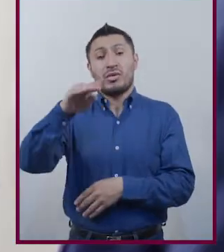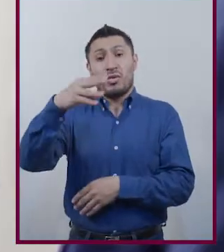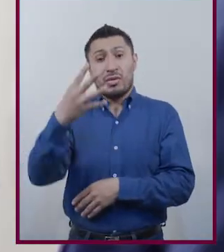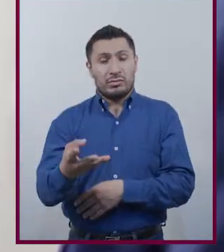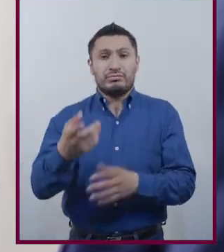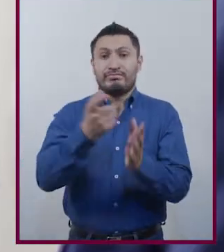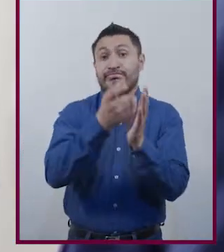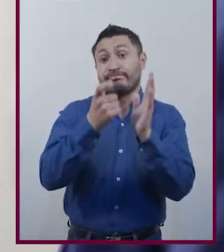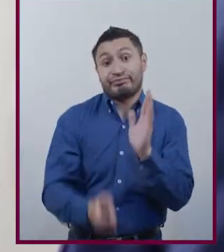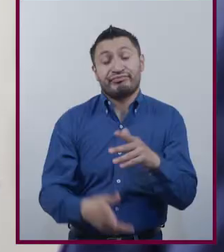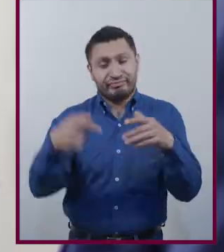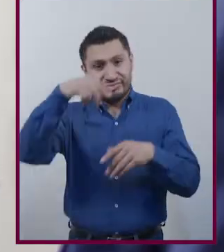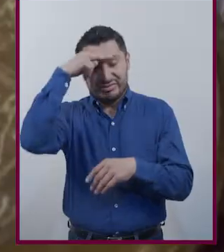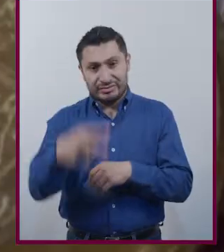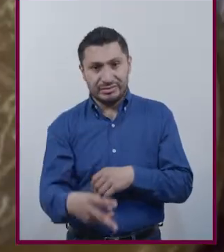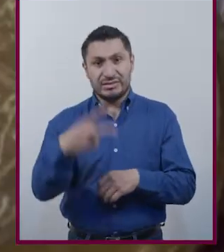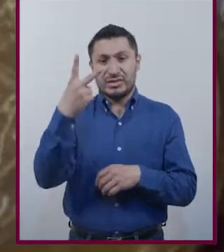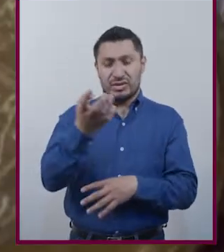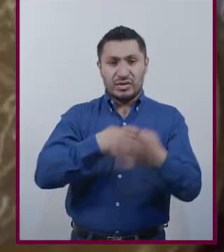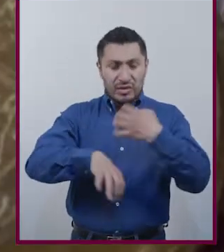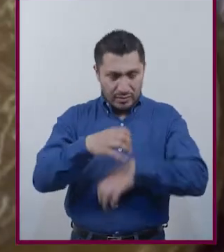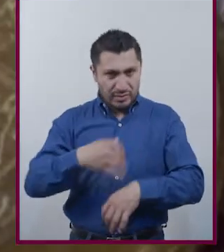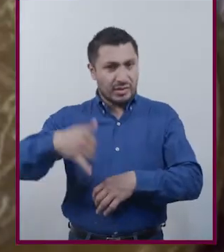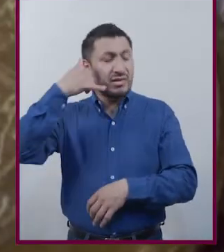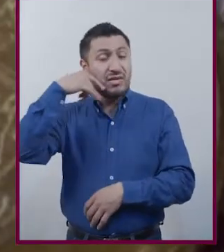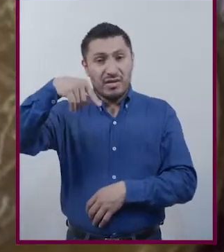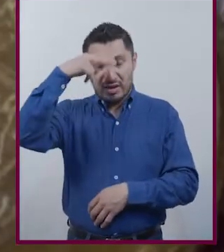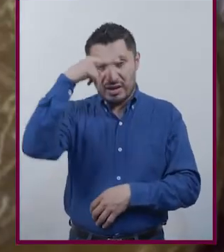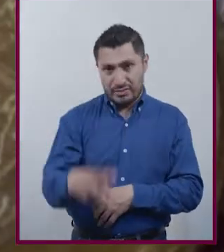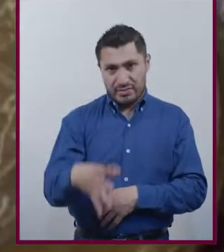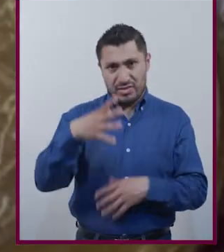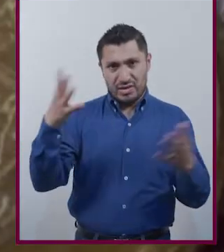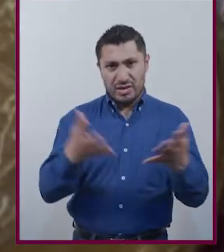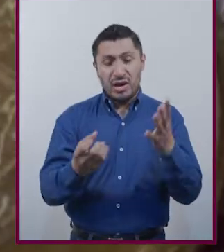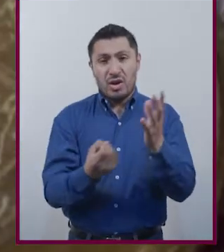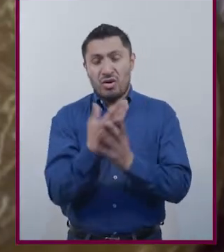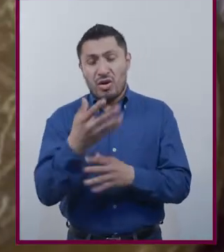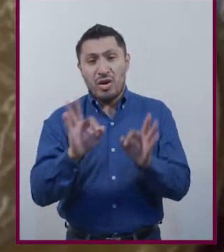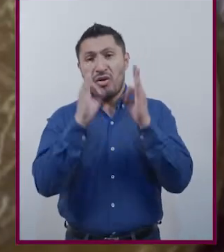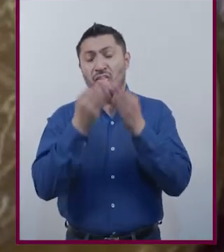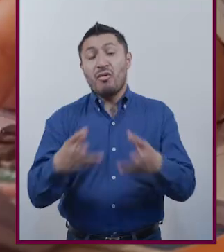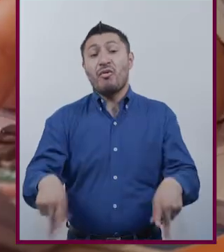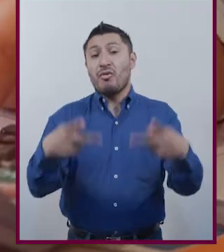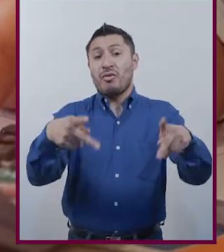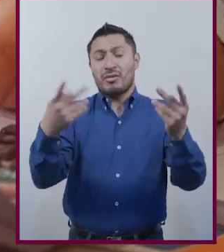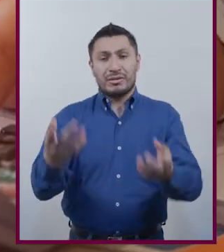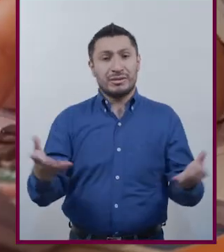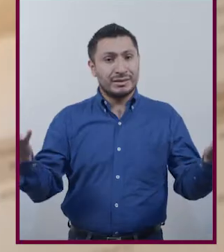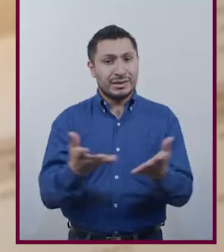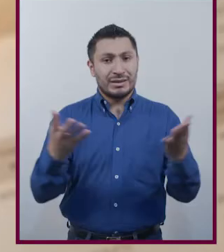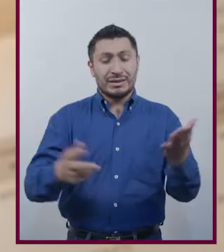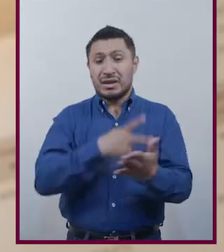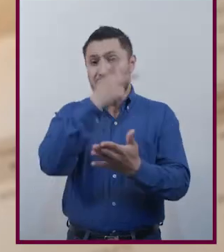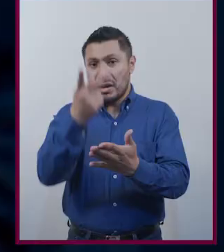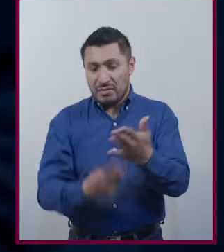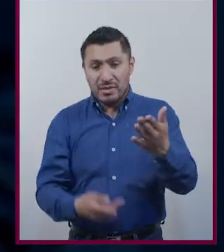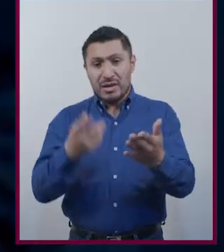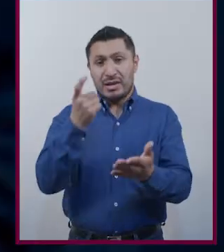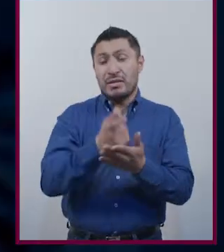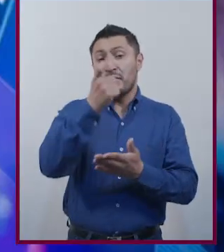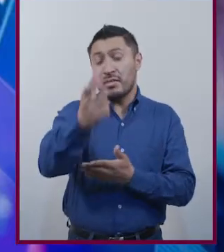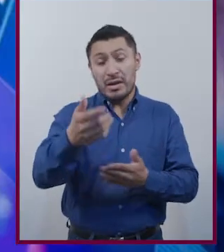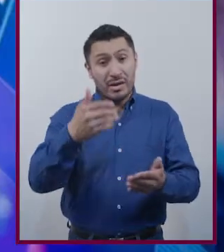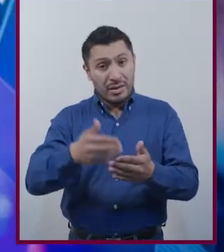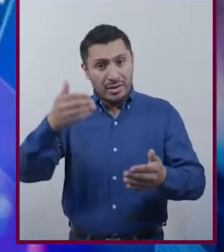2 compañías operadoras del teléfono celular en México hicieron nuevas estrategias de venta. Generaron planes de prepago que